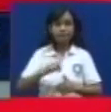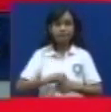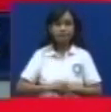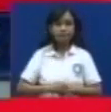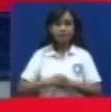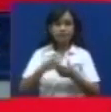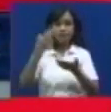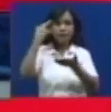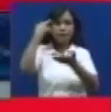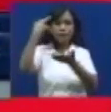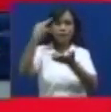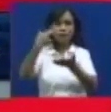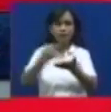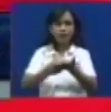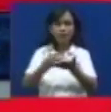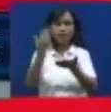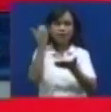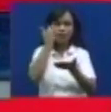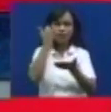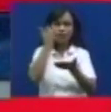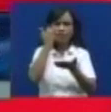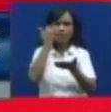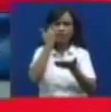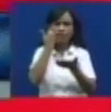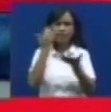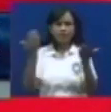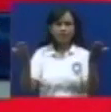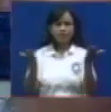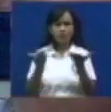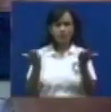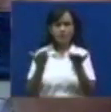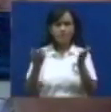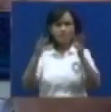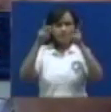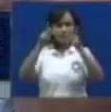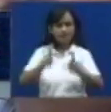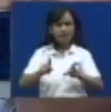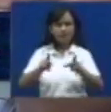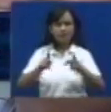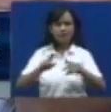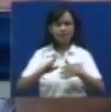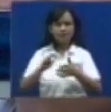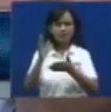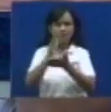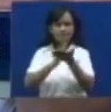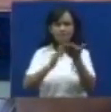Y recordemos epidemia que hace poco,